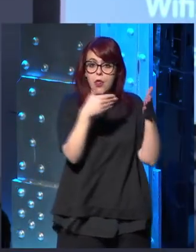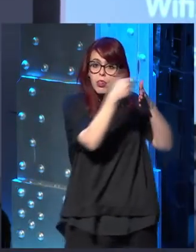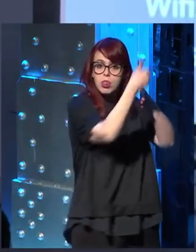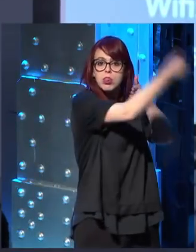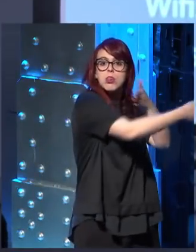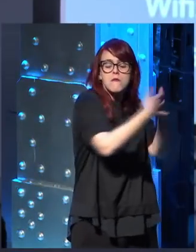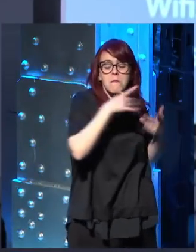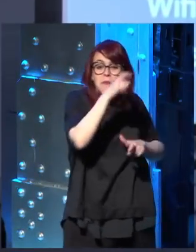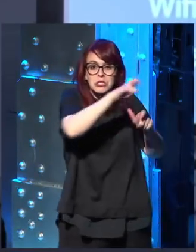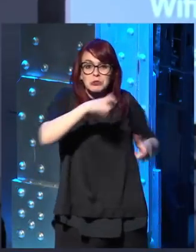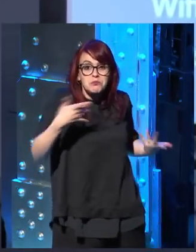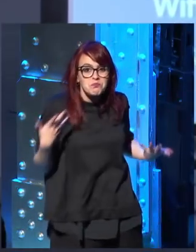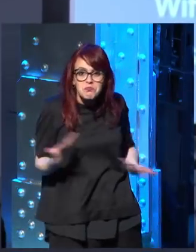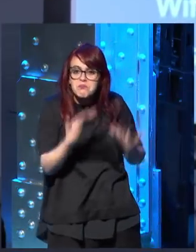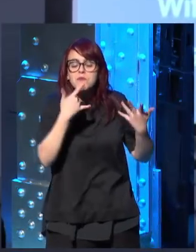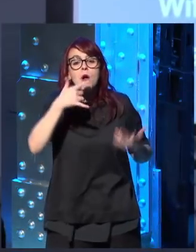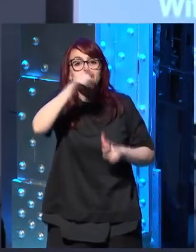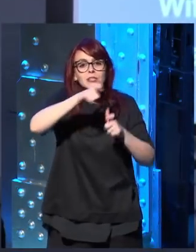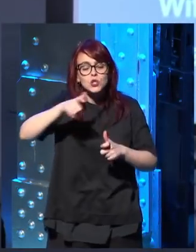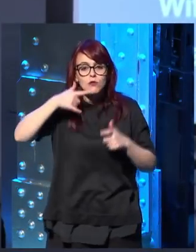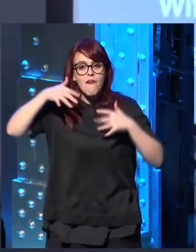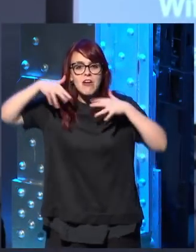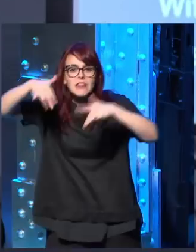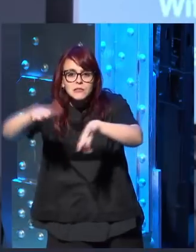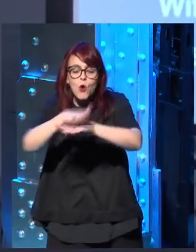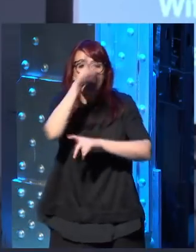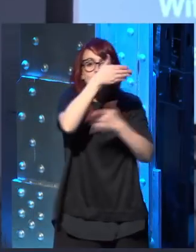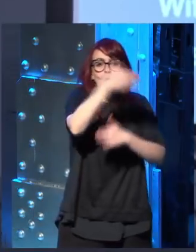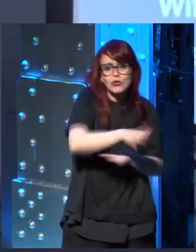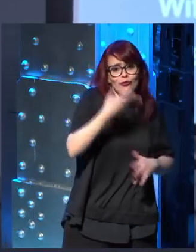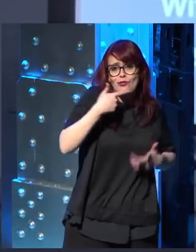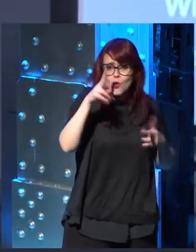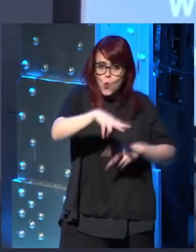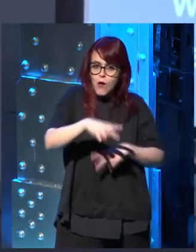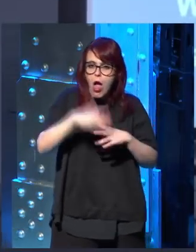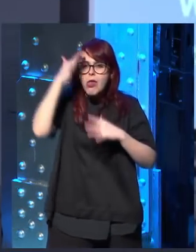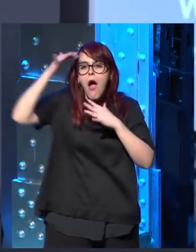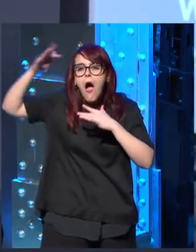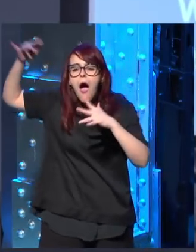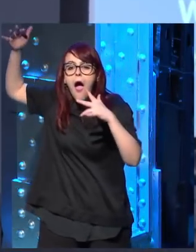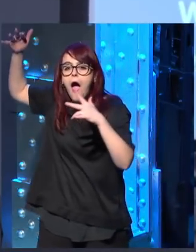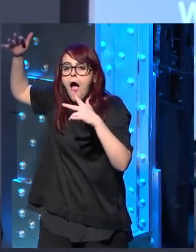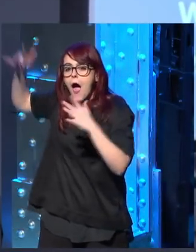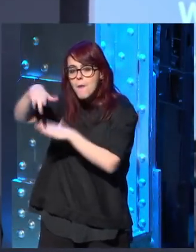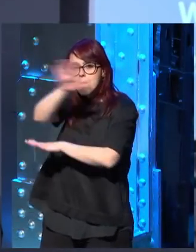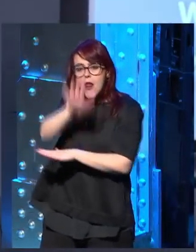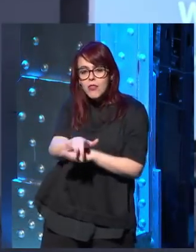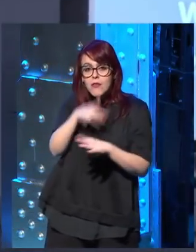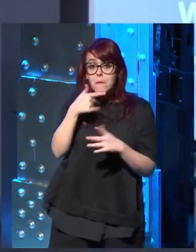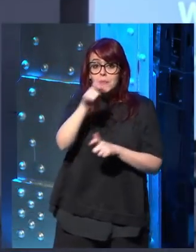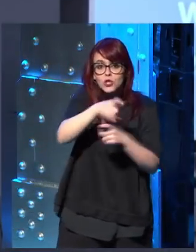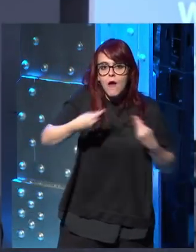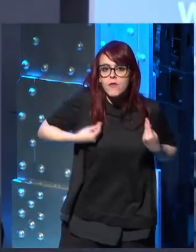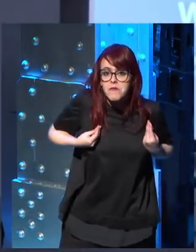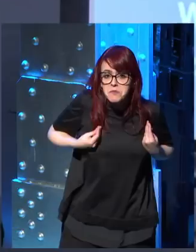De muertos a los que nunca conocí y de fantasmas de la imaginación o del pasado, sabía más que de la mayor parte de los vivos.